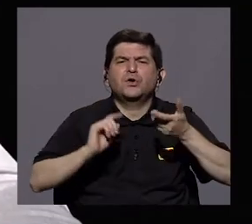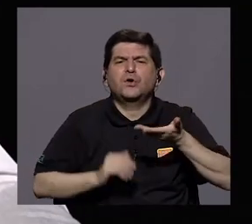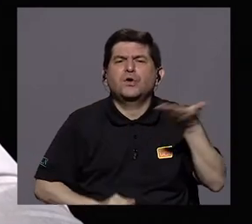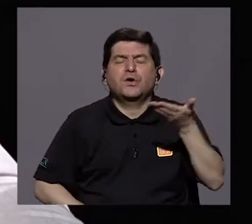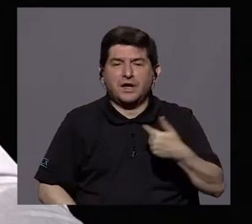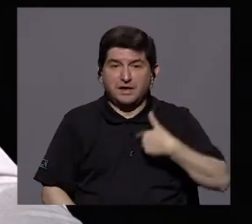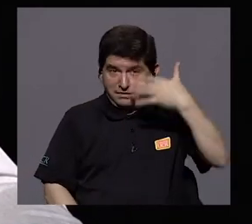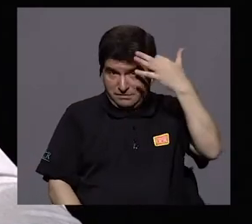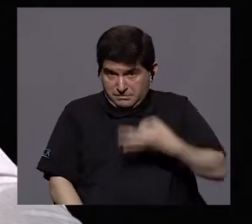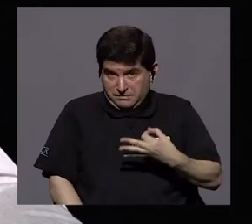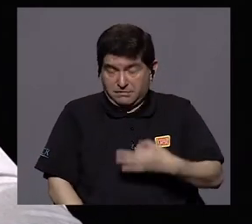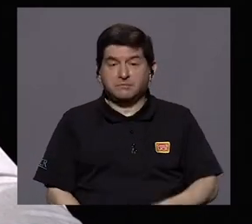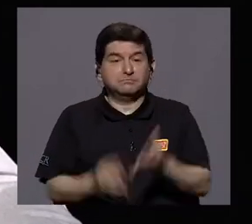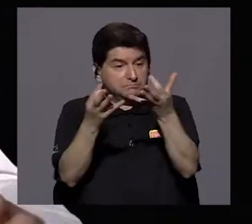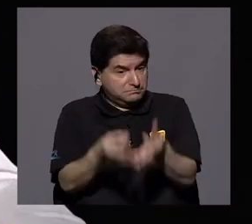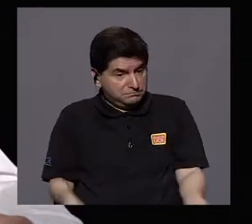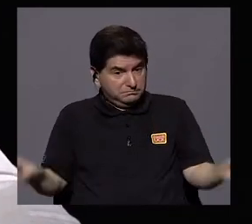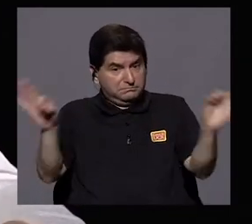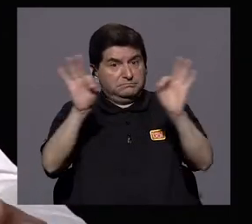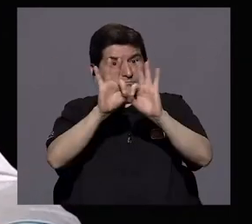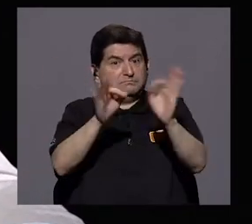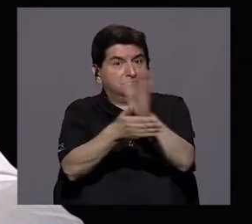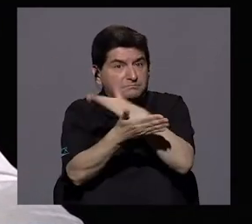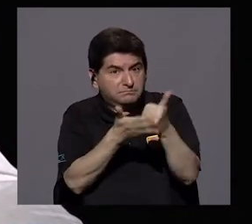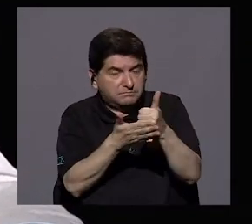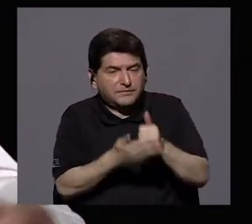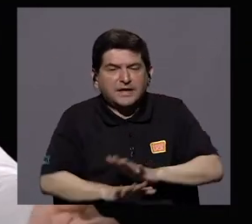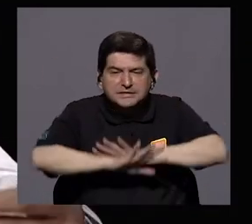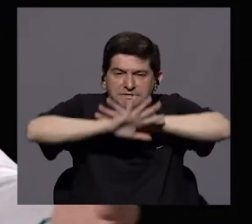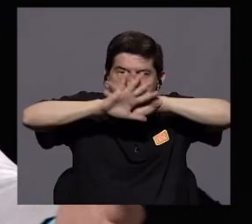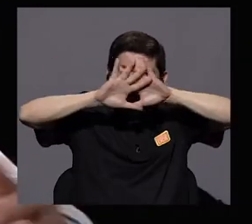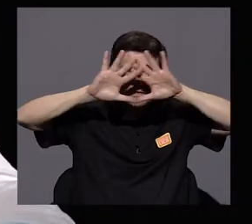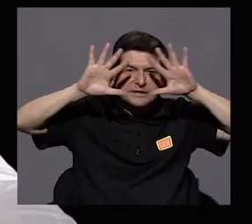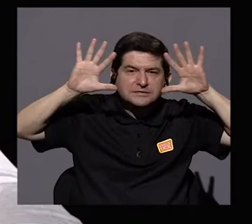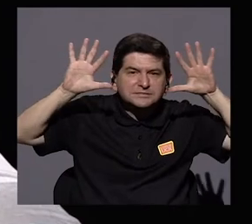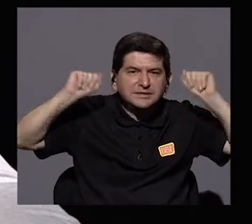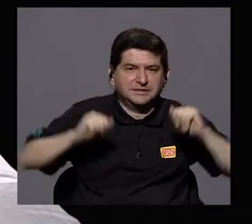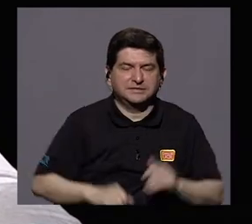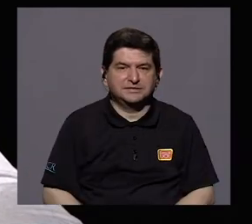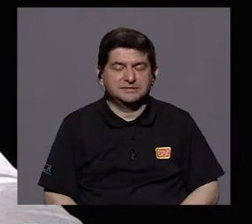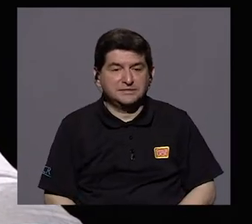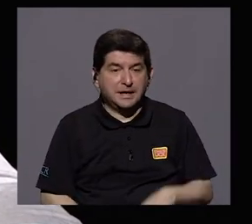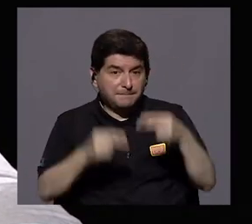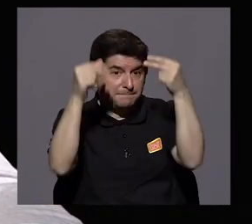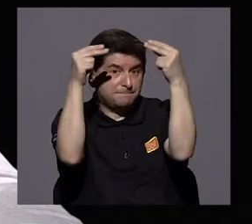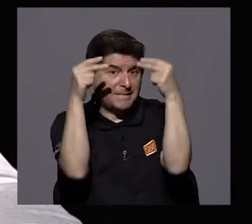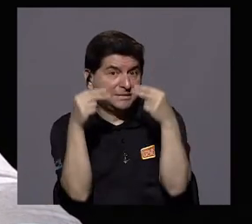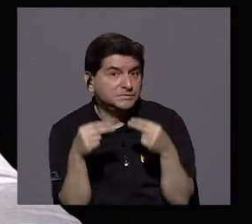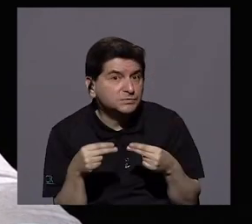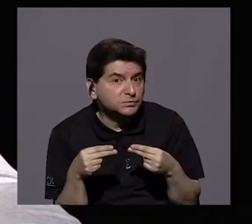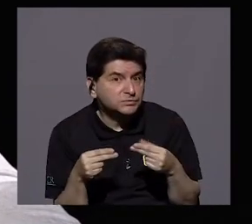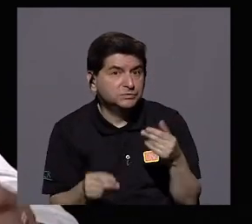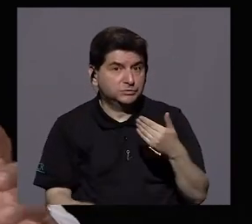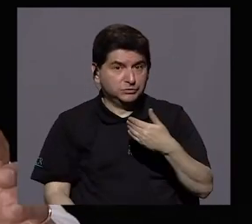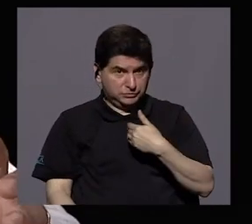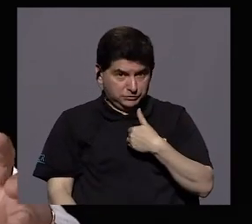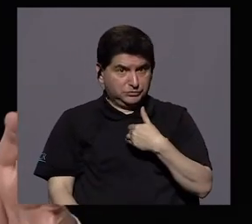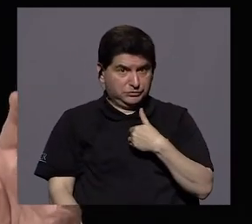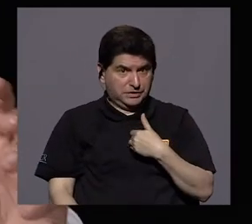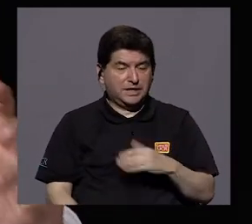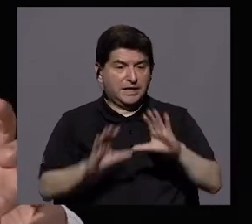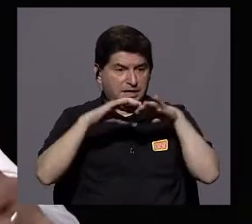¿verdad? Me parece muy importante esta parte de transparencia en la que el presupuesto que